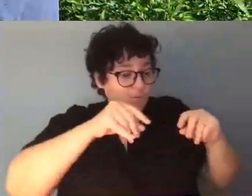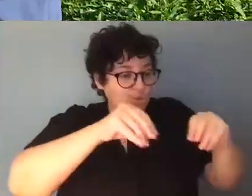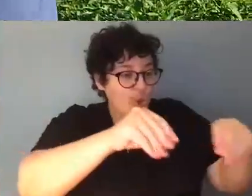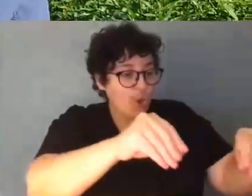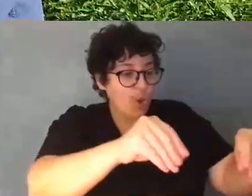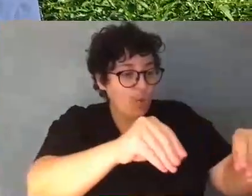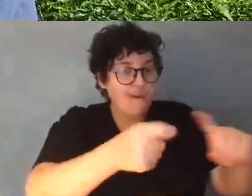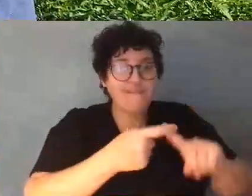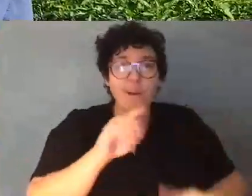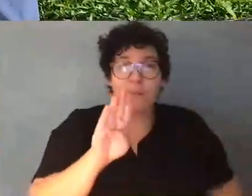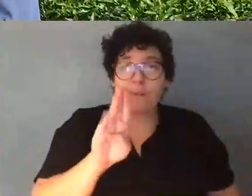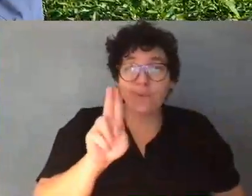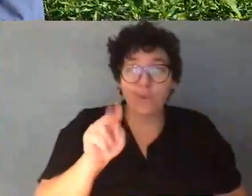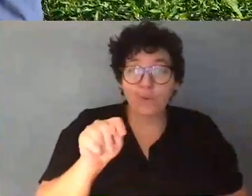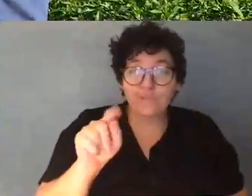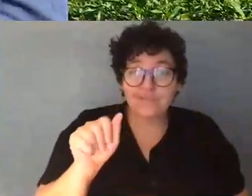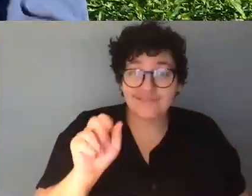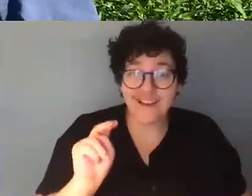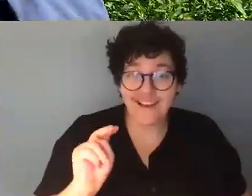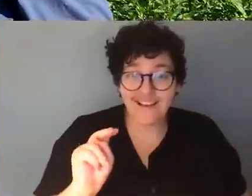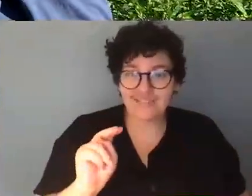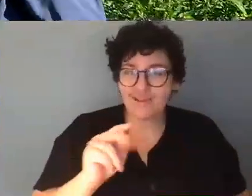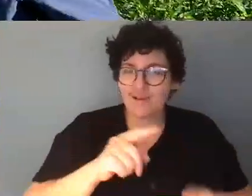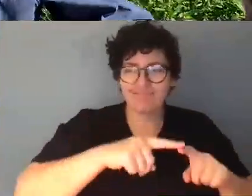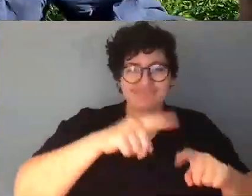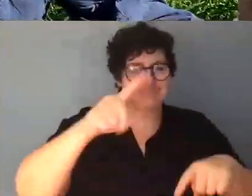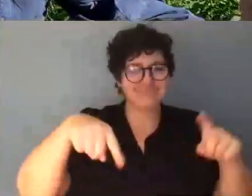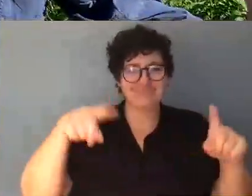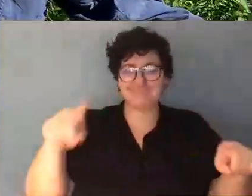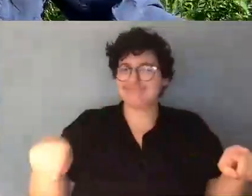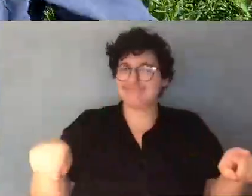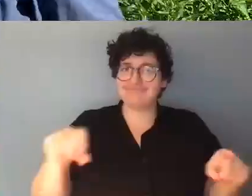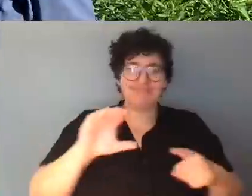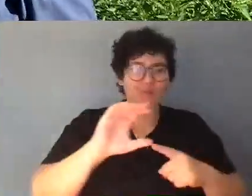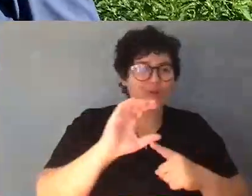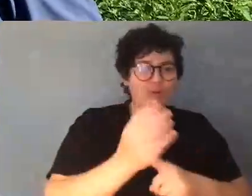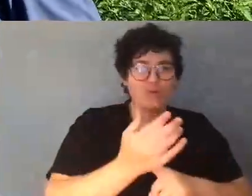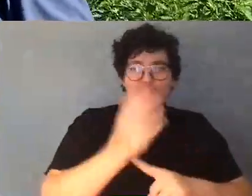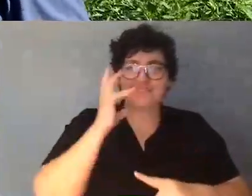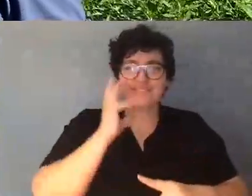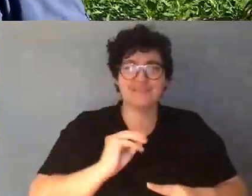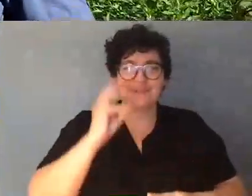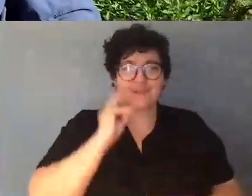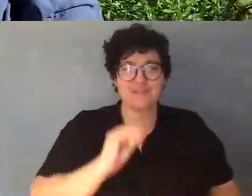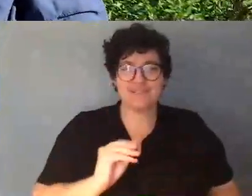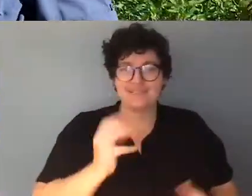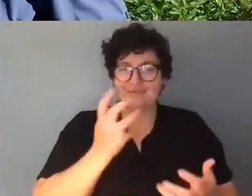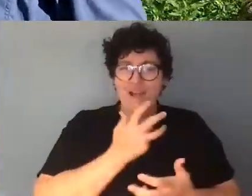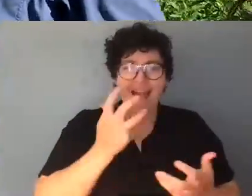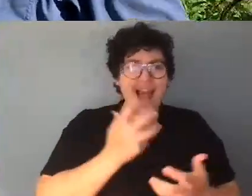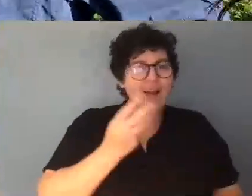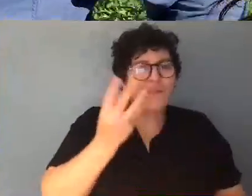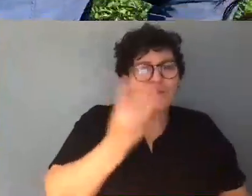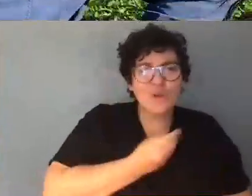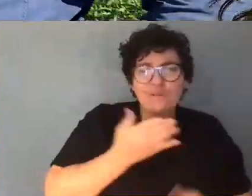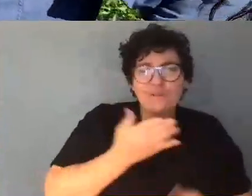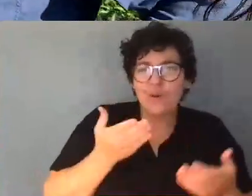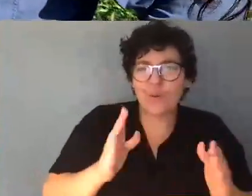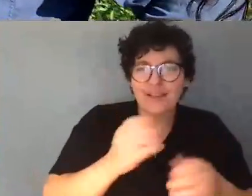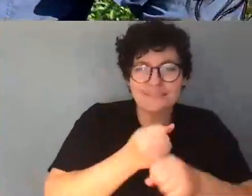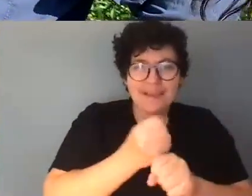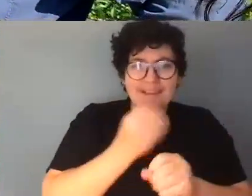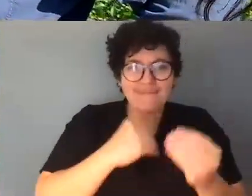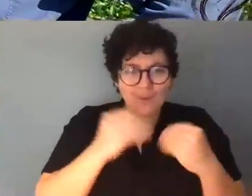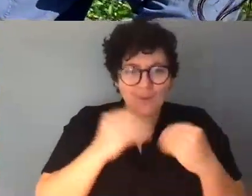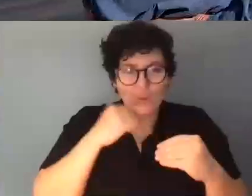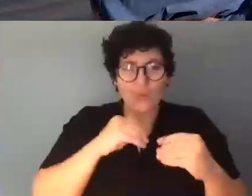la manera para sembrar papas a la tután. Otra experiencia diferente. Qué tan bonita manera de hacer comida